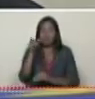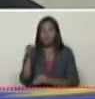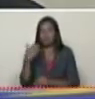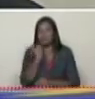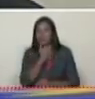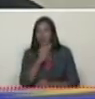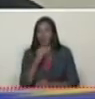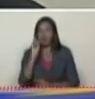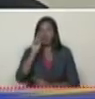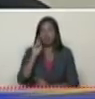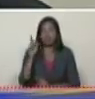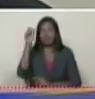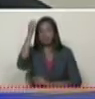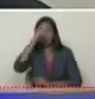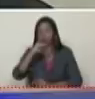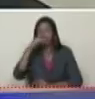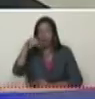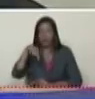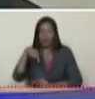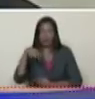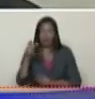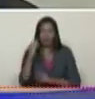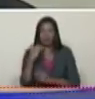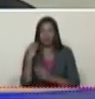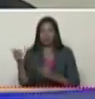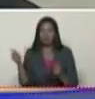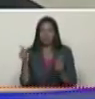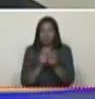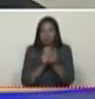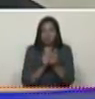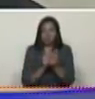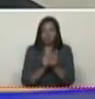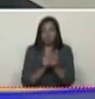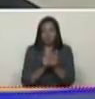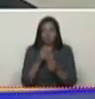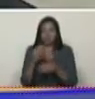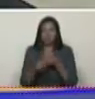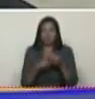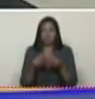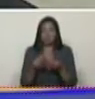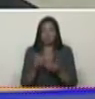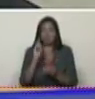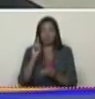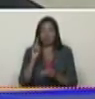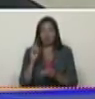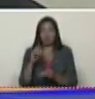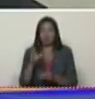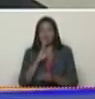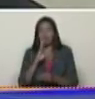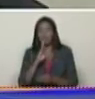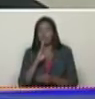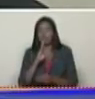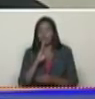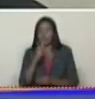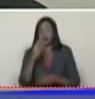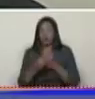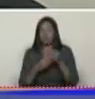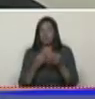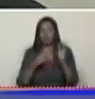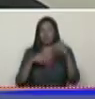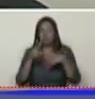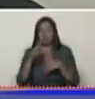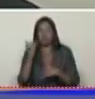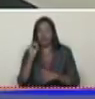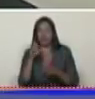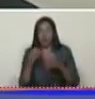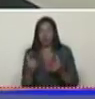necesitan trasplante de médula ósea con donante que recurra a un banco de médula, y que son 12 los que tenemos en este